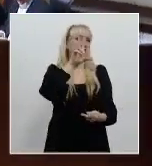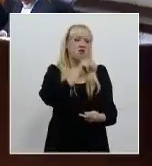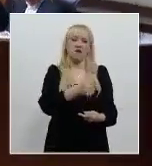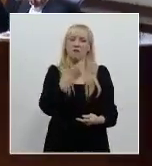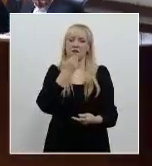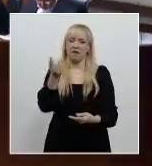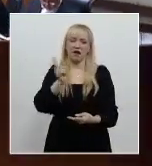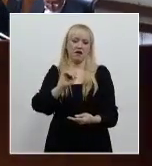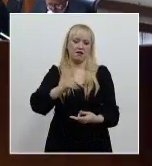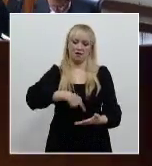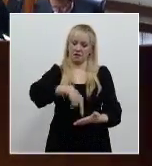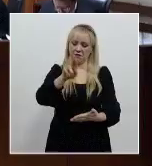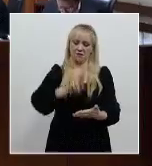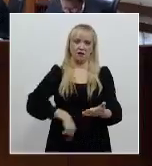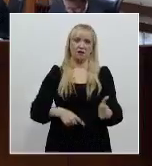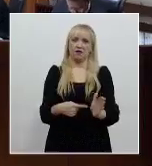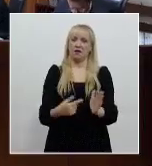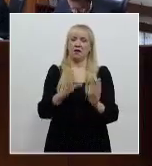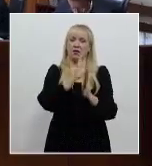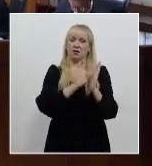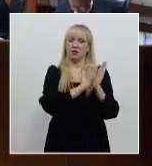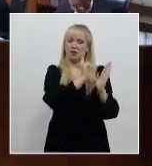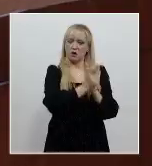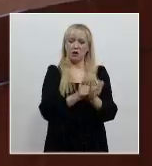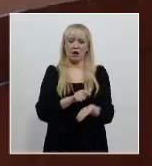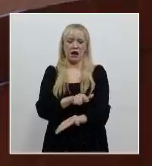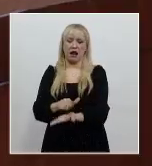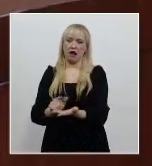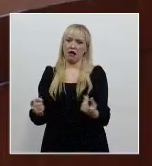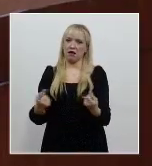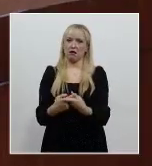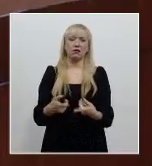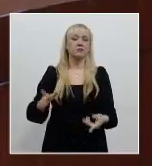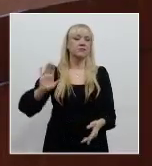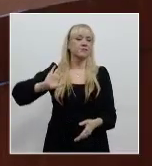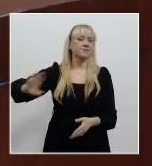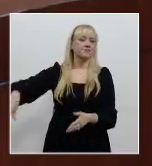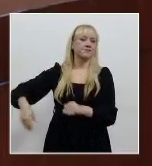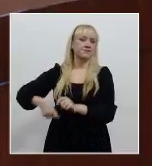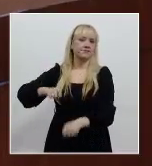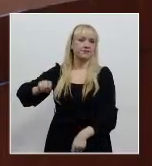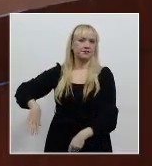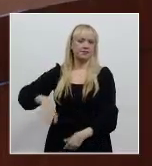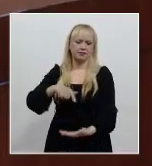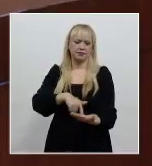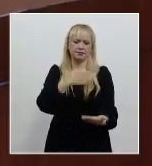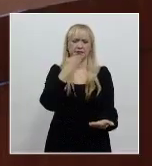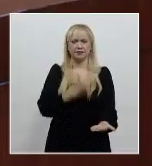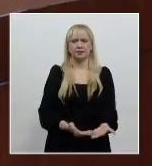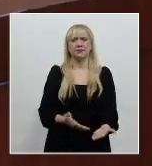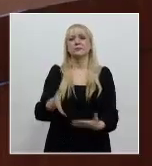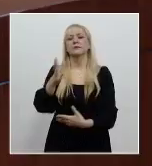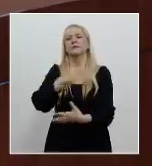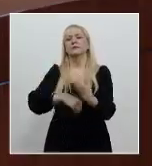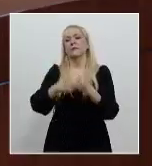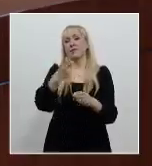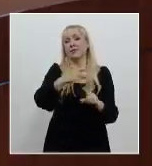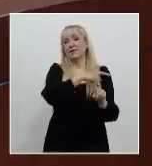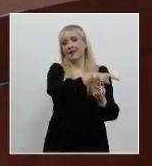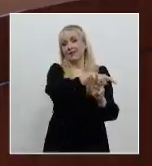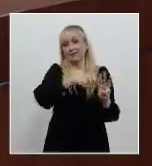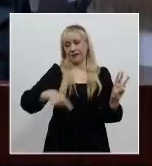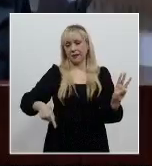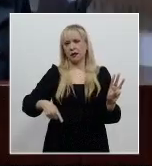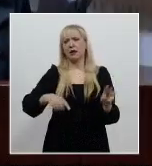es contrario a la norma constitucional y legal. La Sala Superior determinó que los partidos políticos que integran el Frente